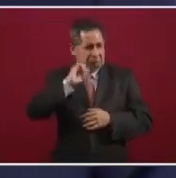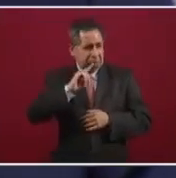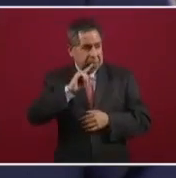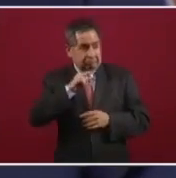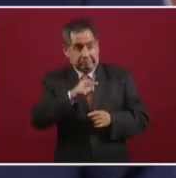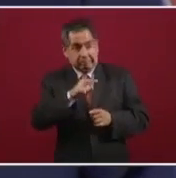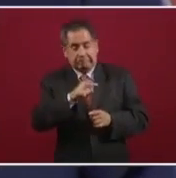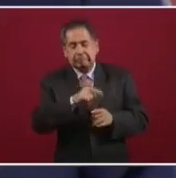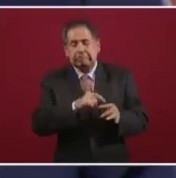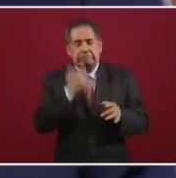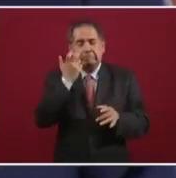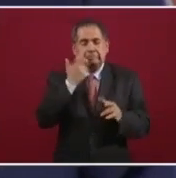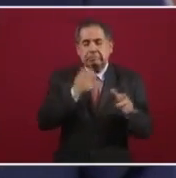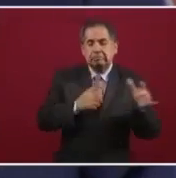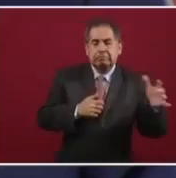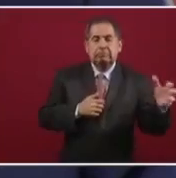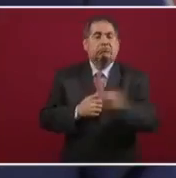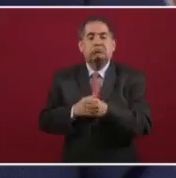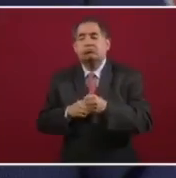detenido.